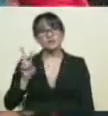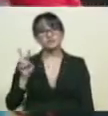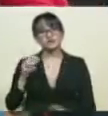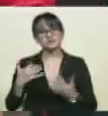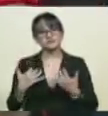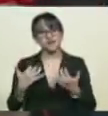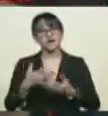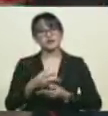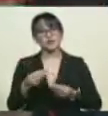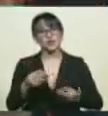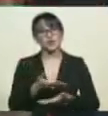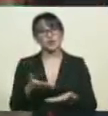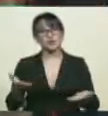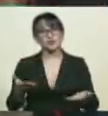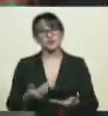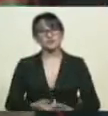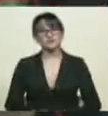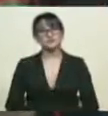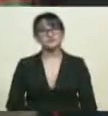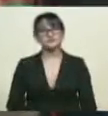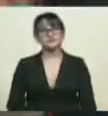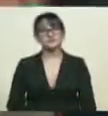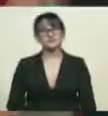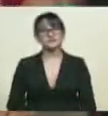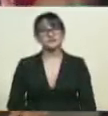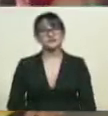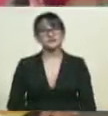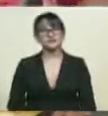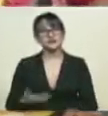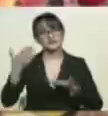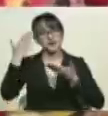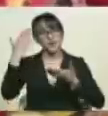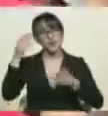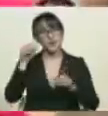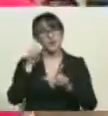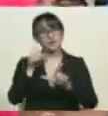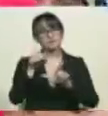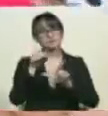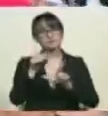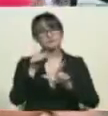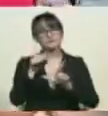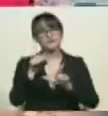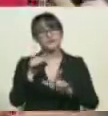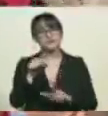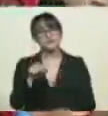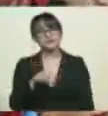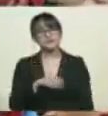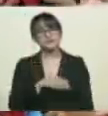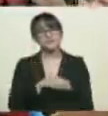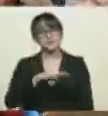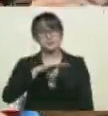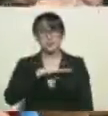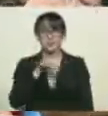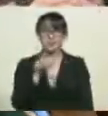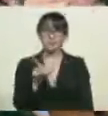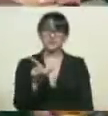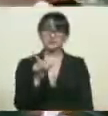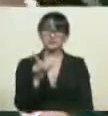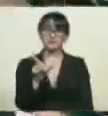todas. Traigo el saludo del gran polo patriótico del Partido Socialista Unido de Venezuela.